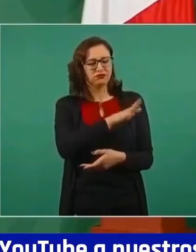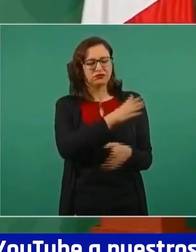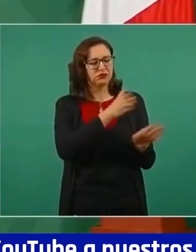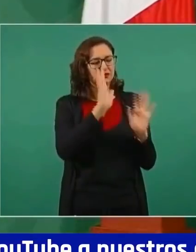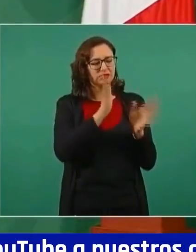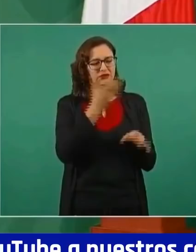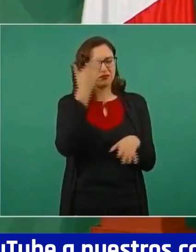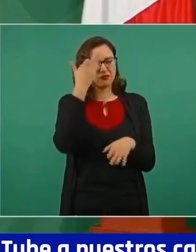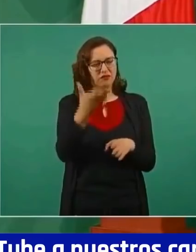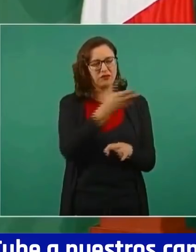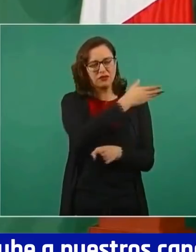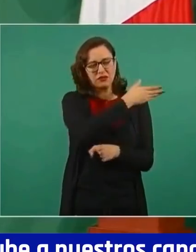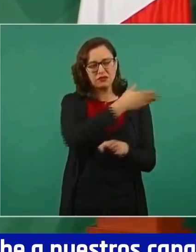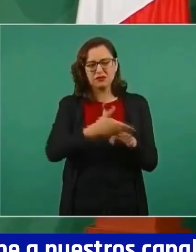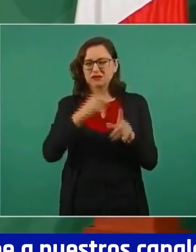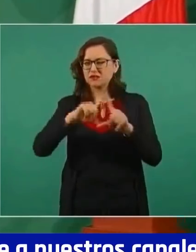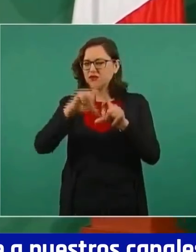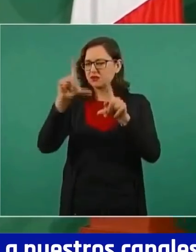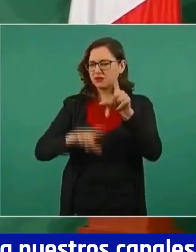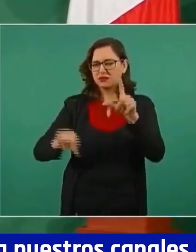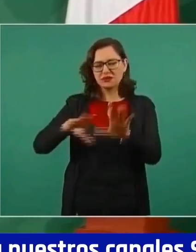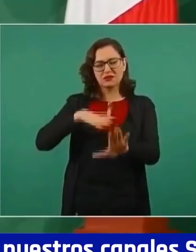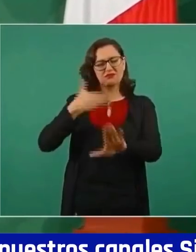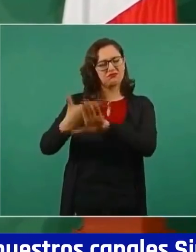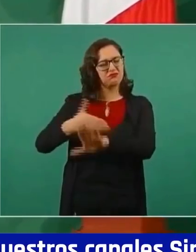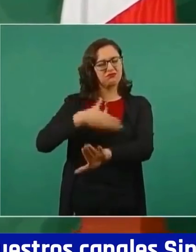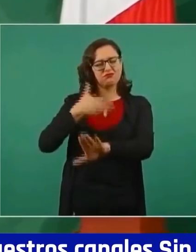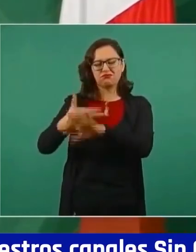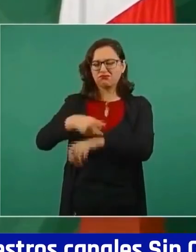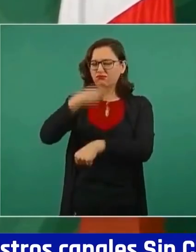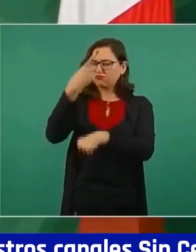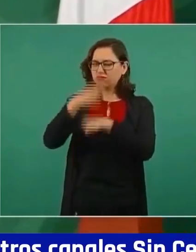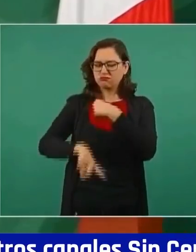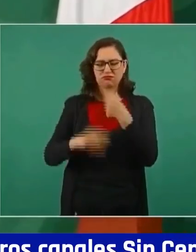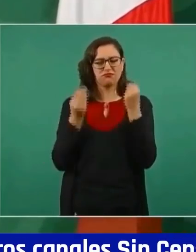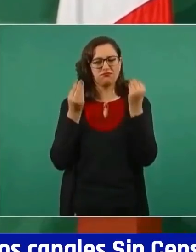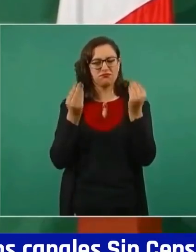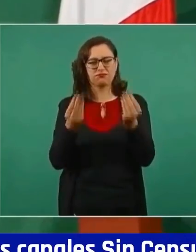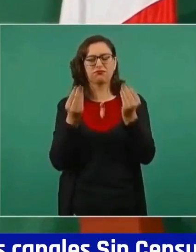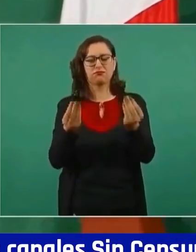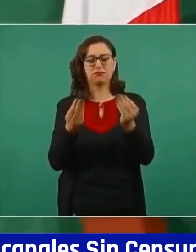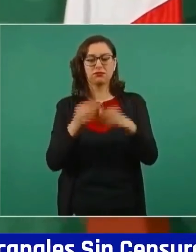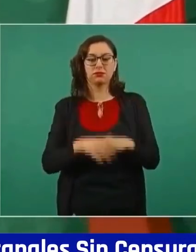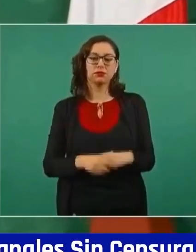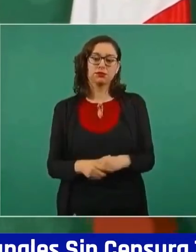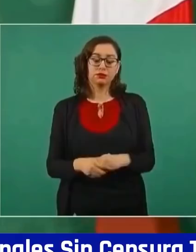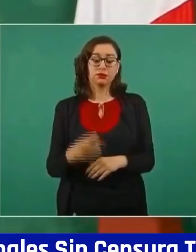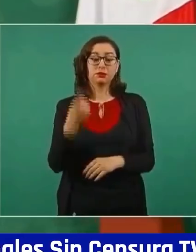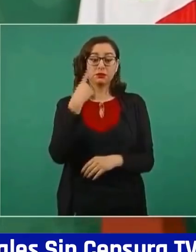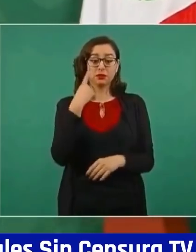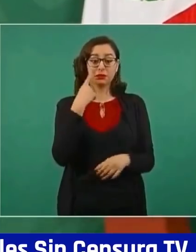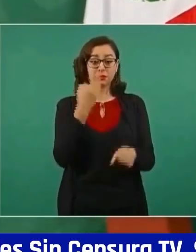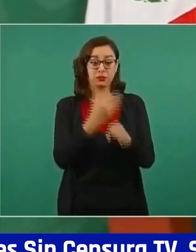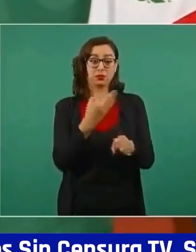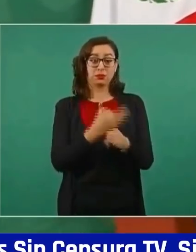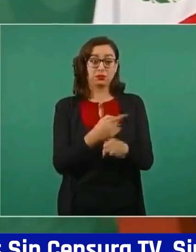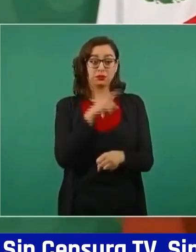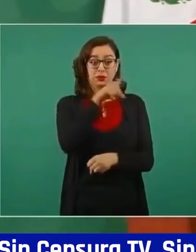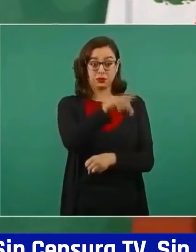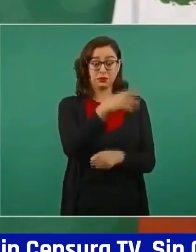El que está ahora de gobernador del Banco de México fue el que aprobó el